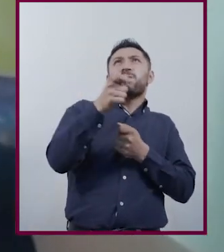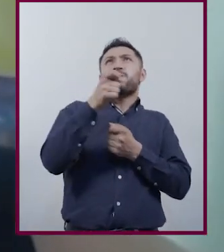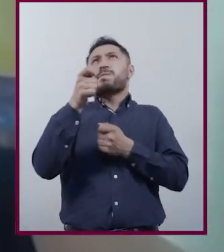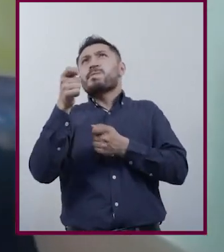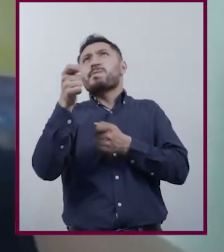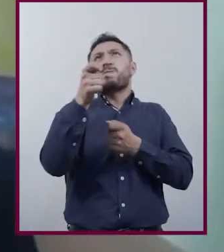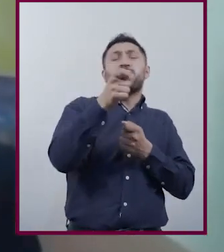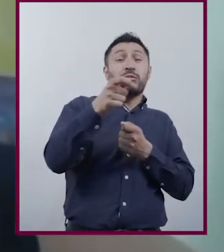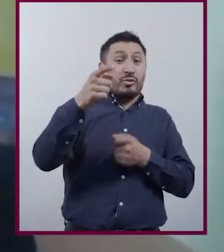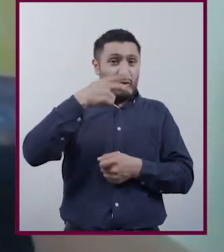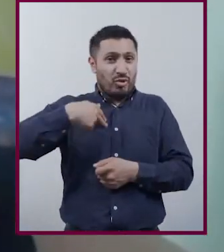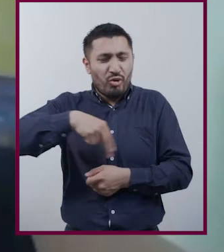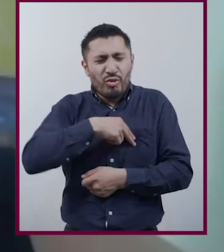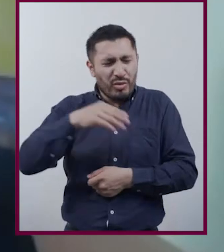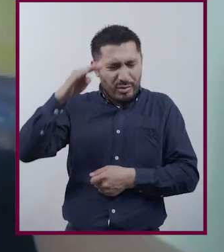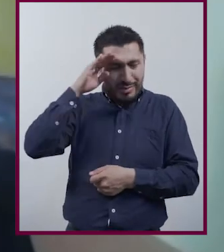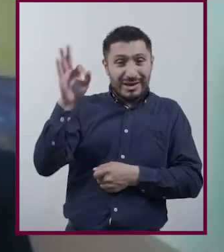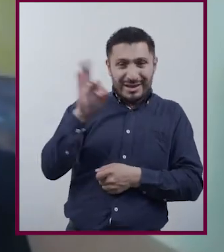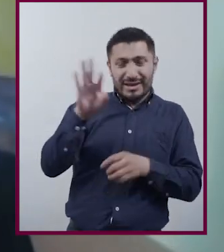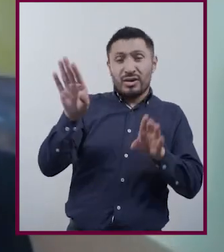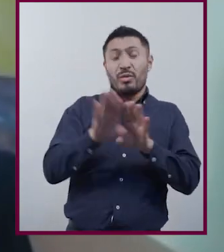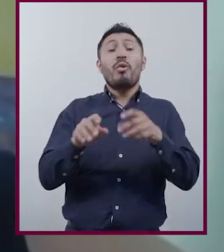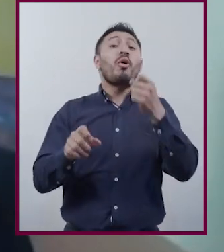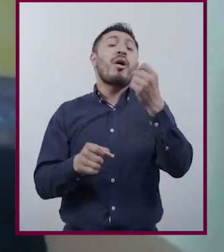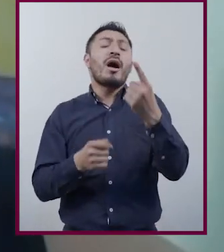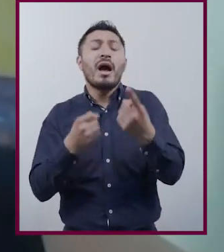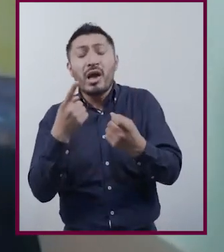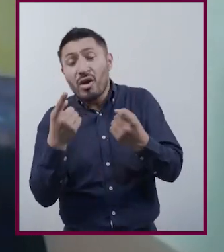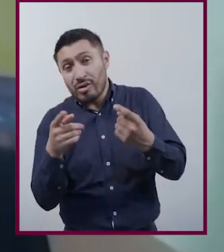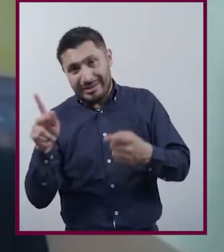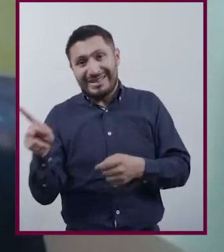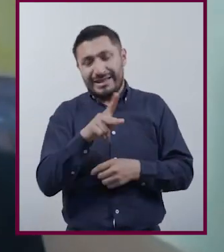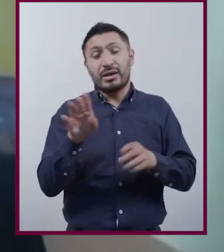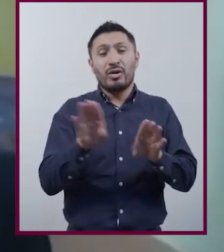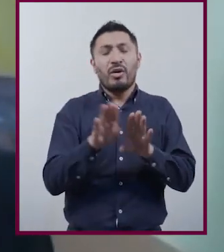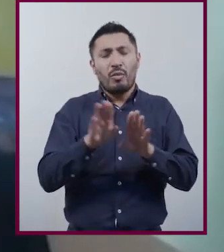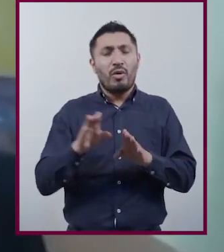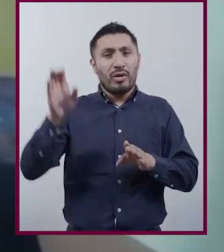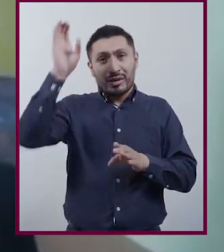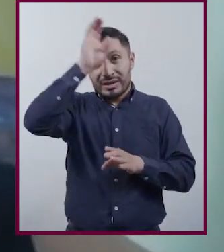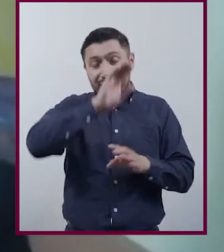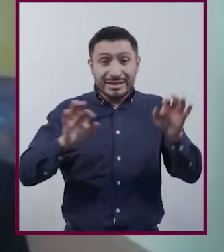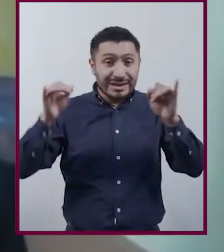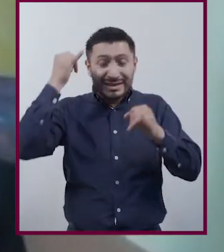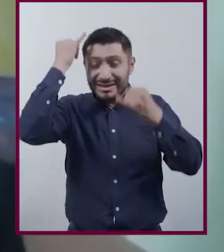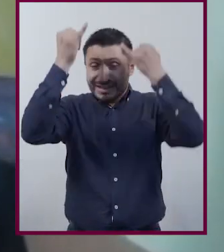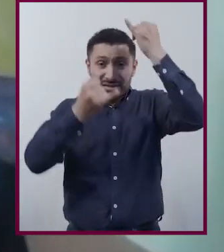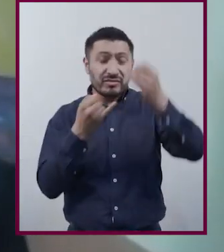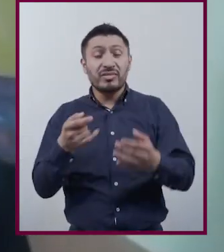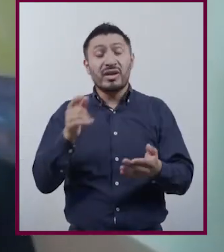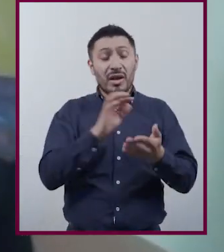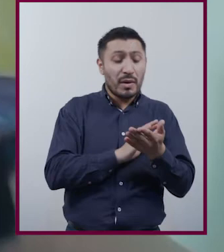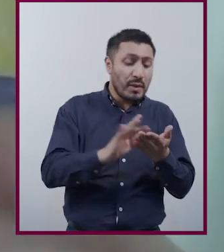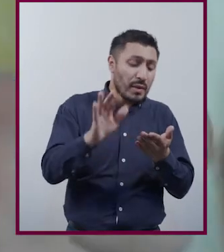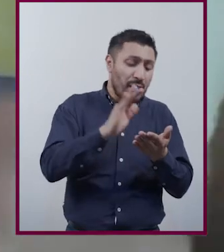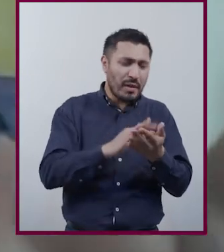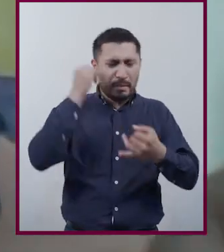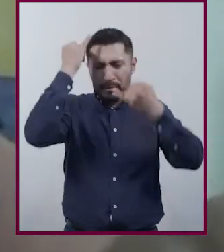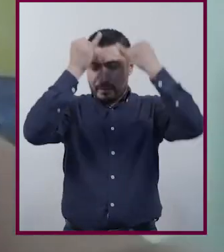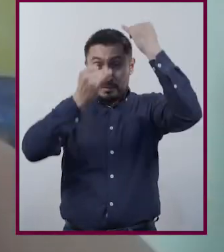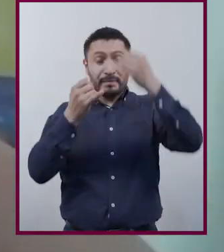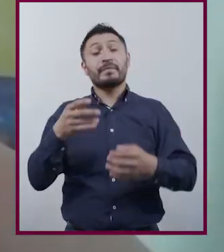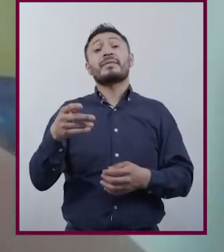podemos pensar en ciertos géneros literarios como la ciencia ficción, la literatura especulativa.